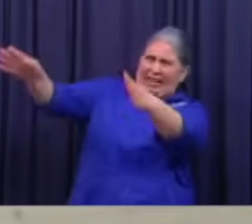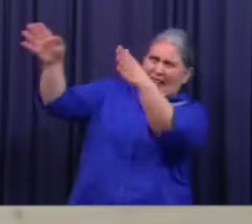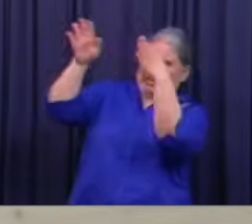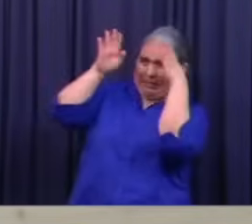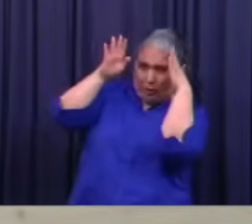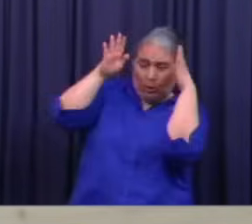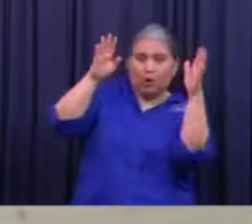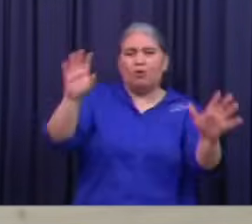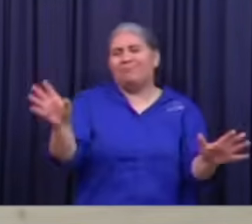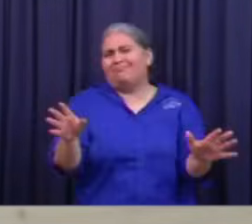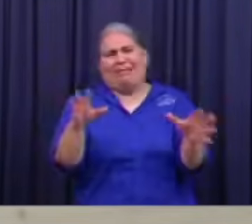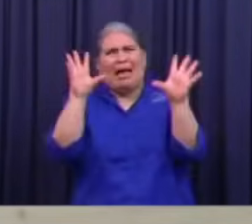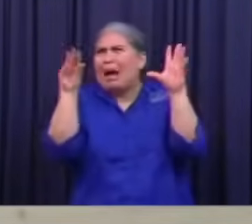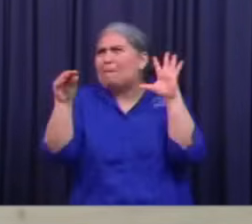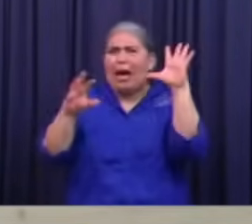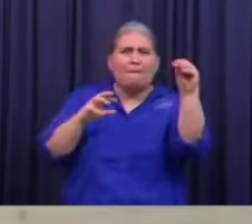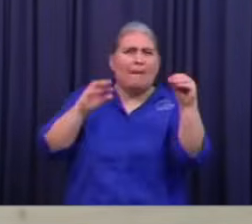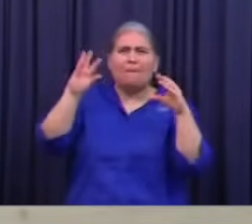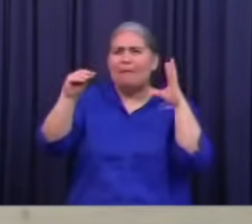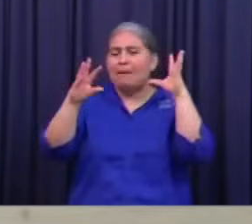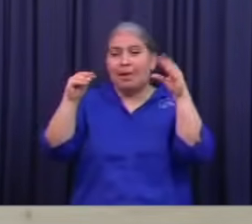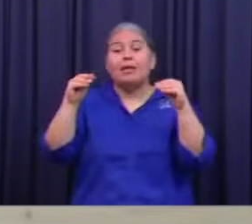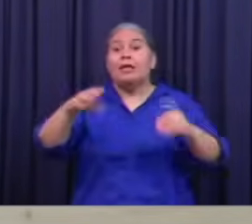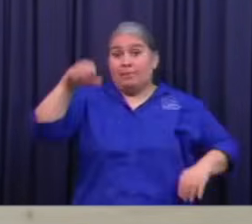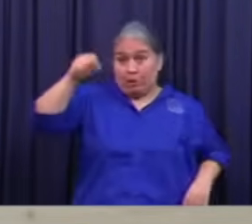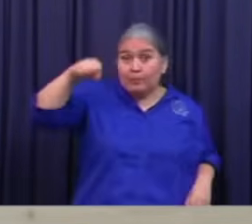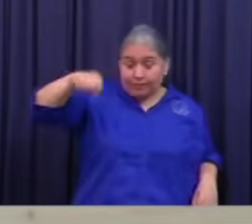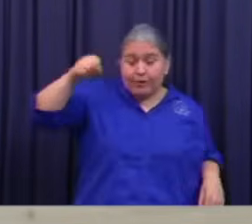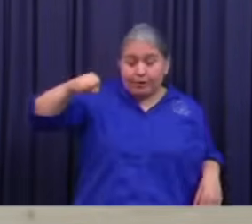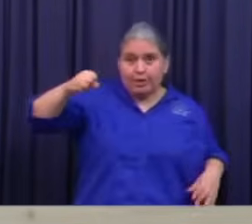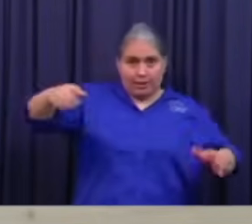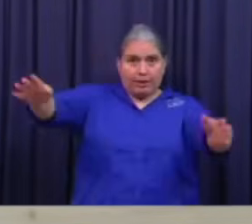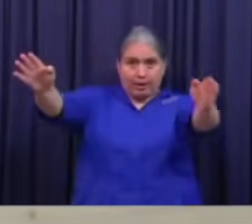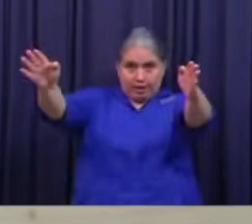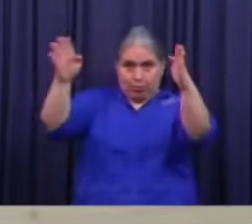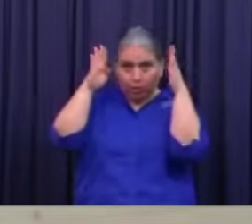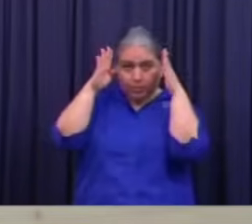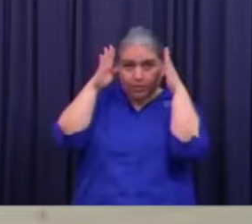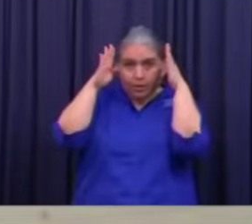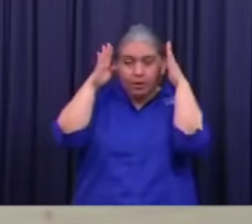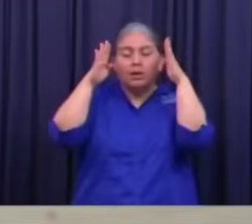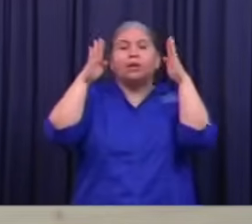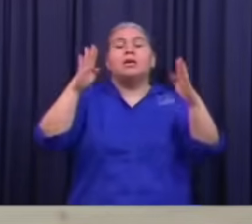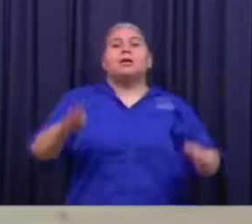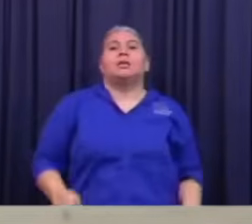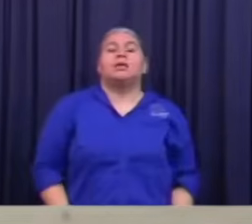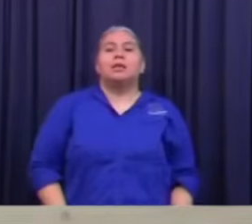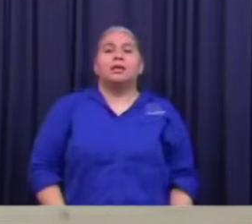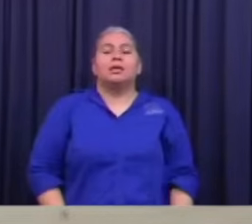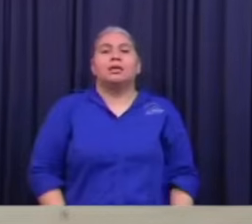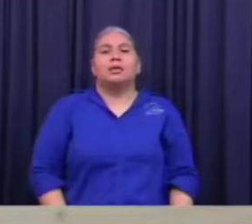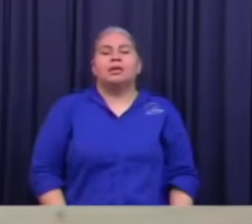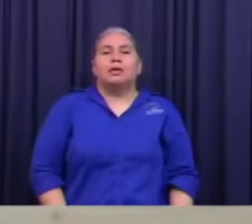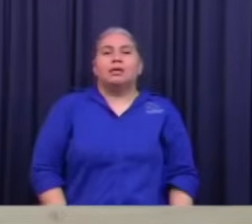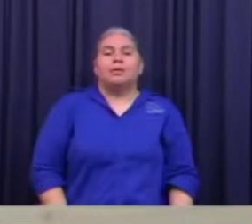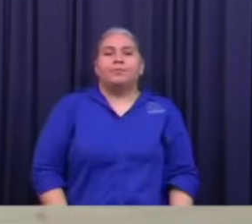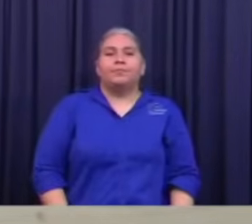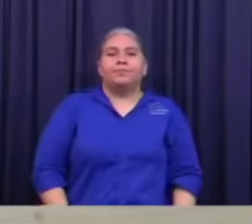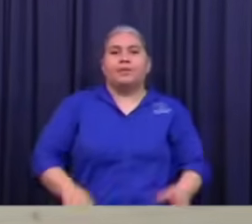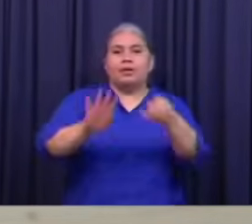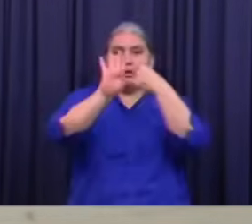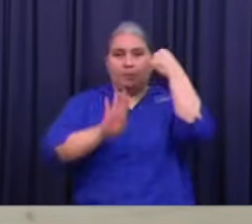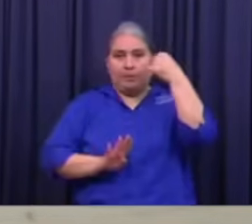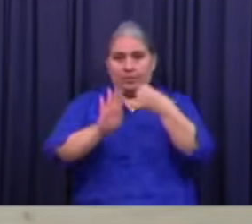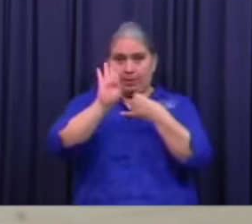todo Pero de veras sí me llama poderosamente la atención esto que le estoy diciendo que